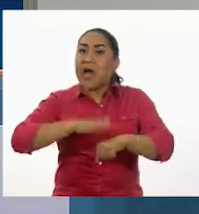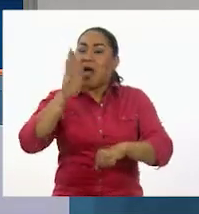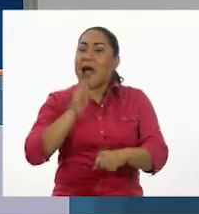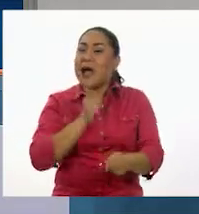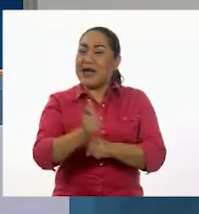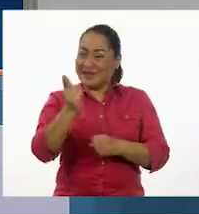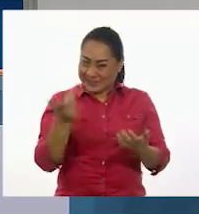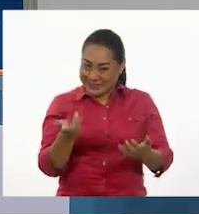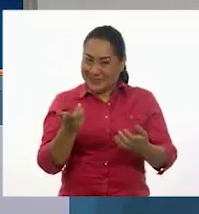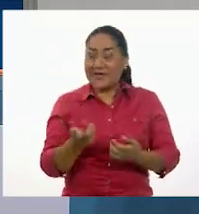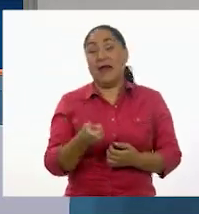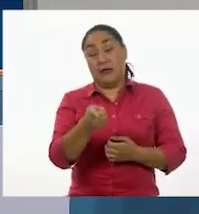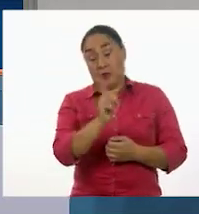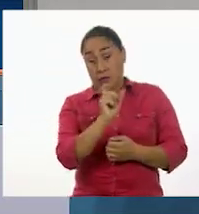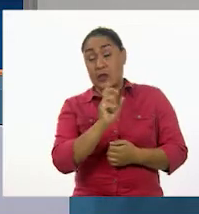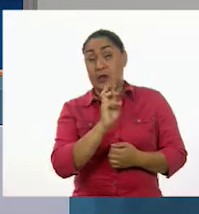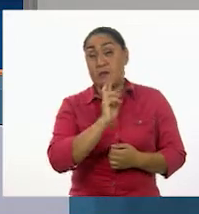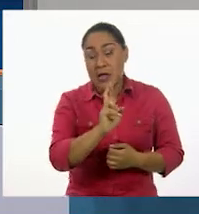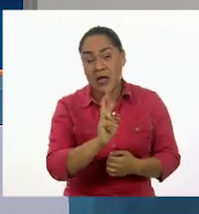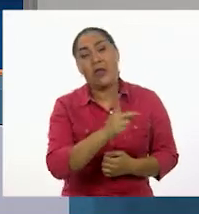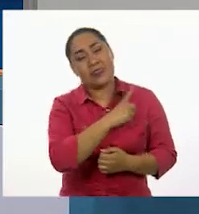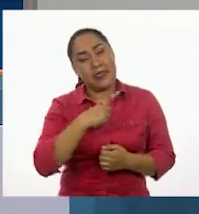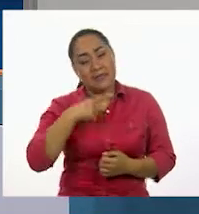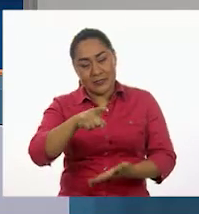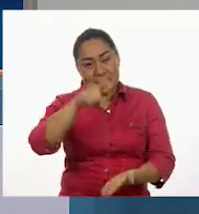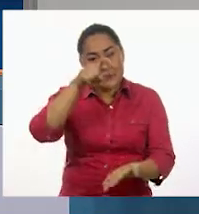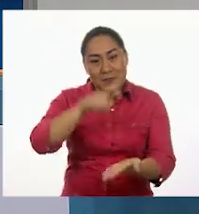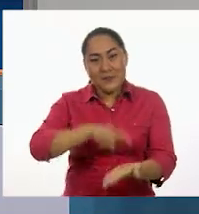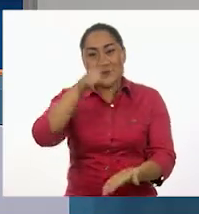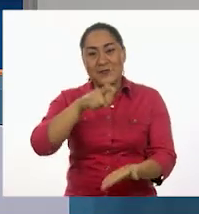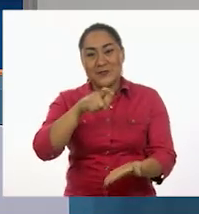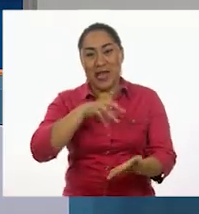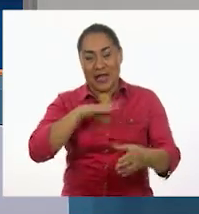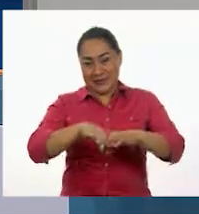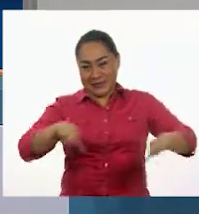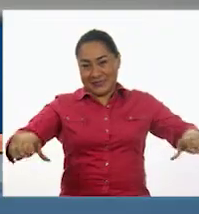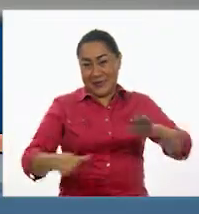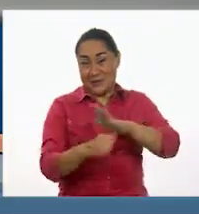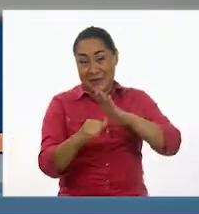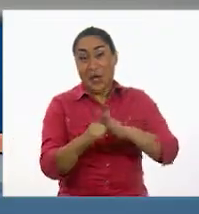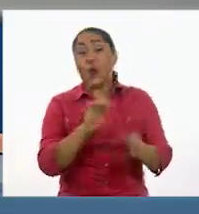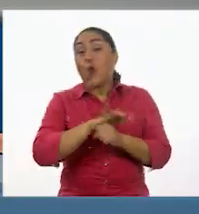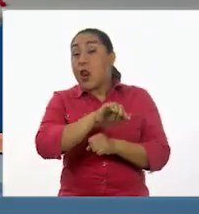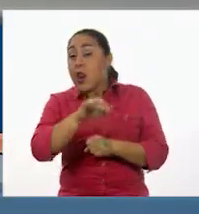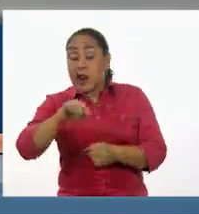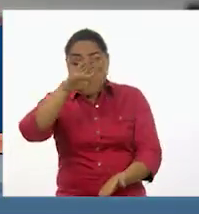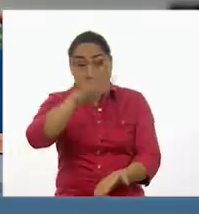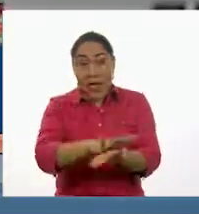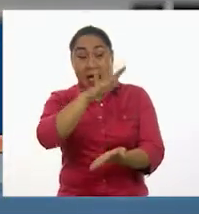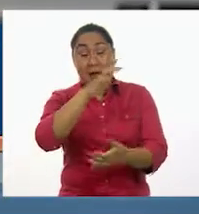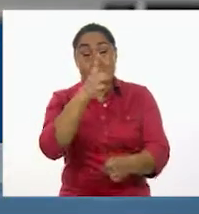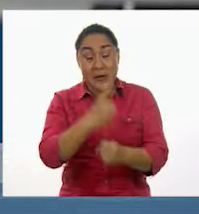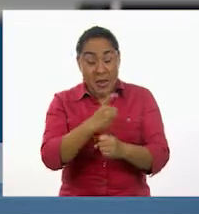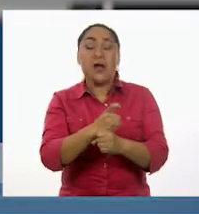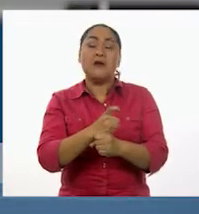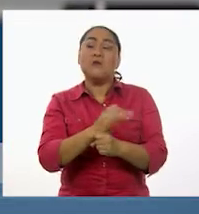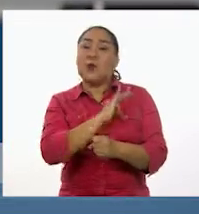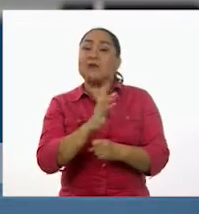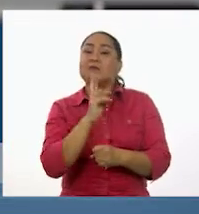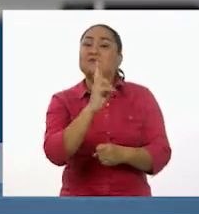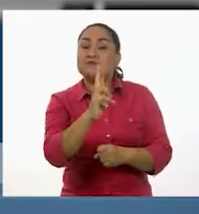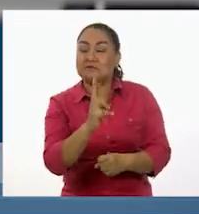Recuerden que para poder responder deben apretar el botón que se encuentra en el escritorio. El que lo apriete más rápido tendrá la oportunidad de